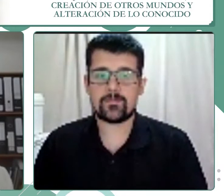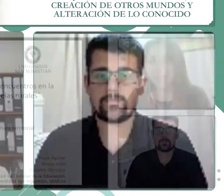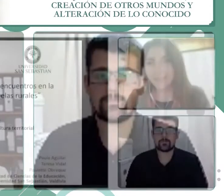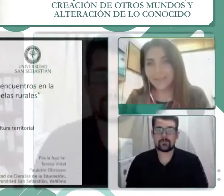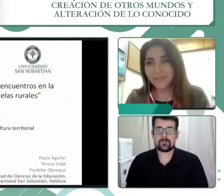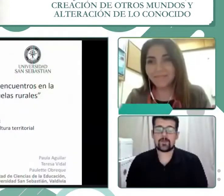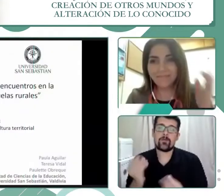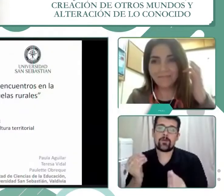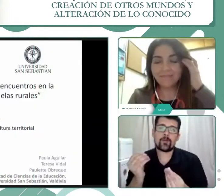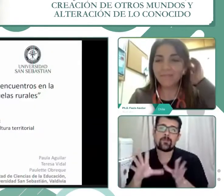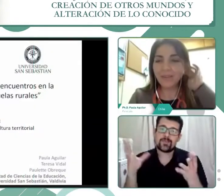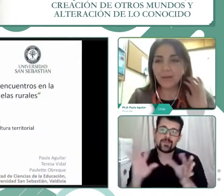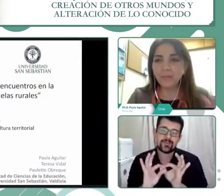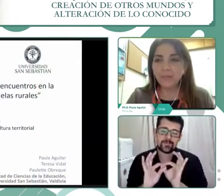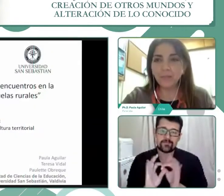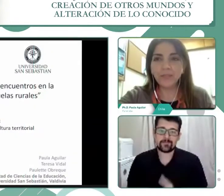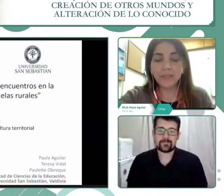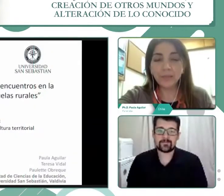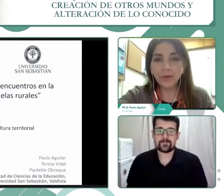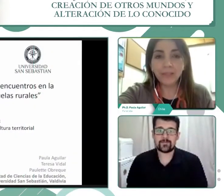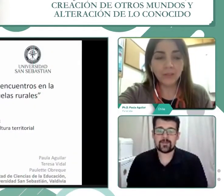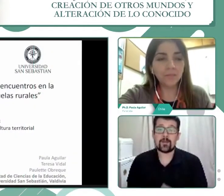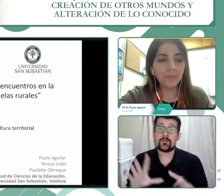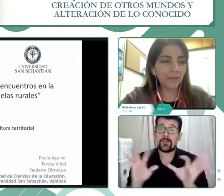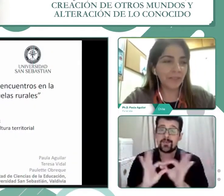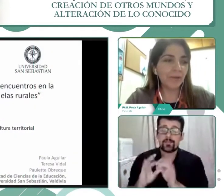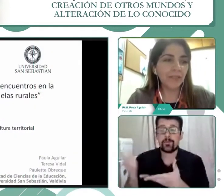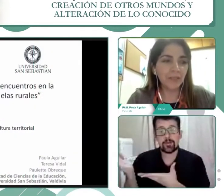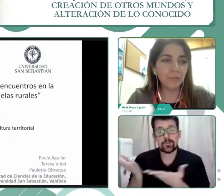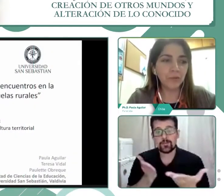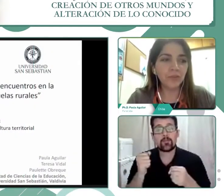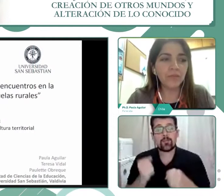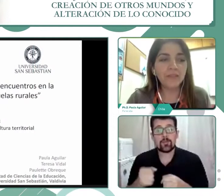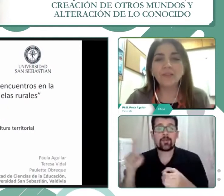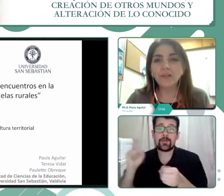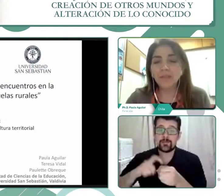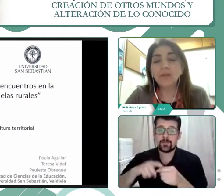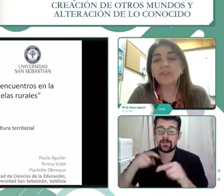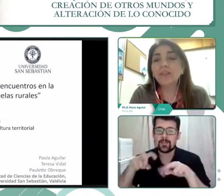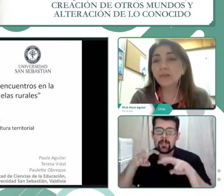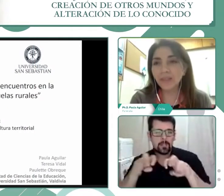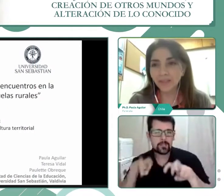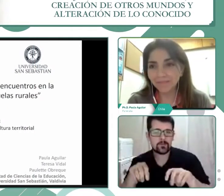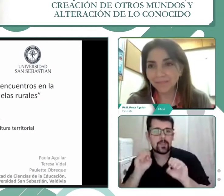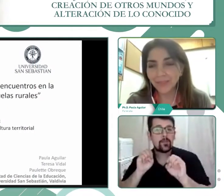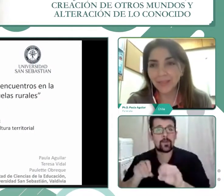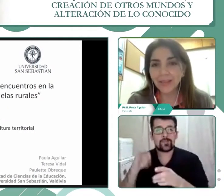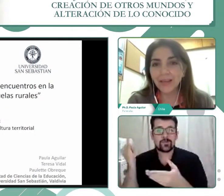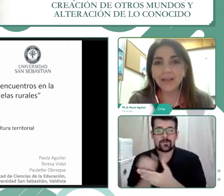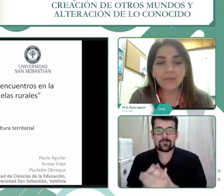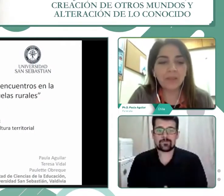Bueno, muchas gracias. Muchas gracias por la invitación para participar en este simposio de investigación de educación inclusiva.